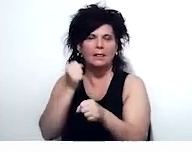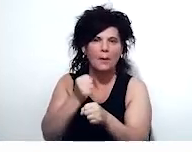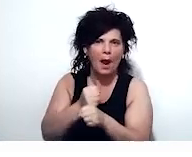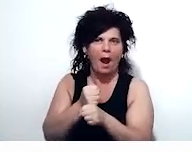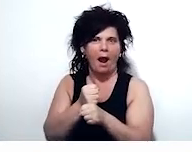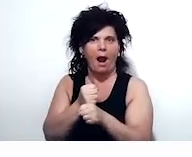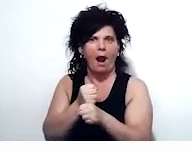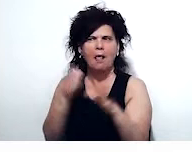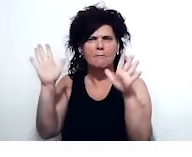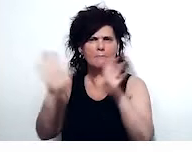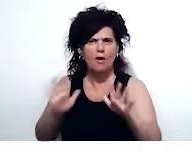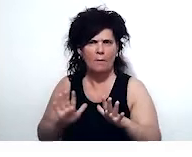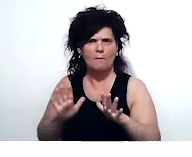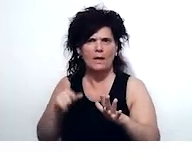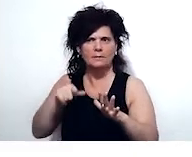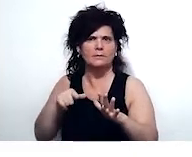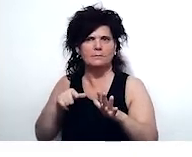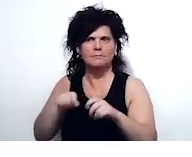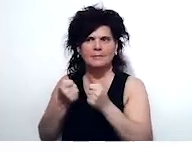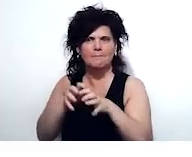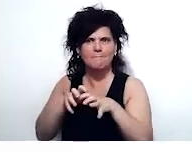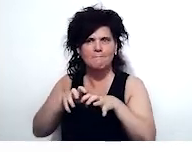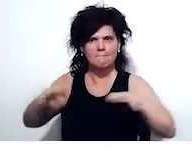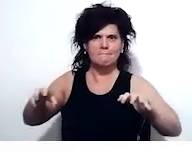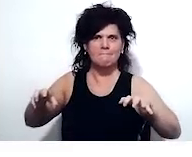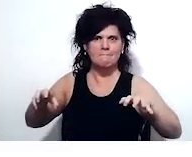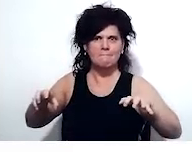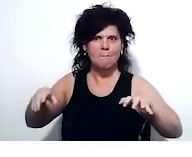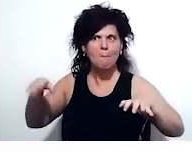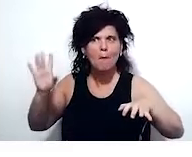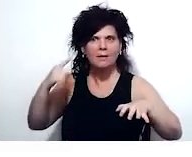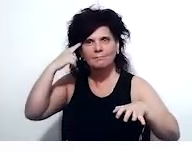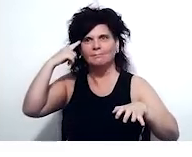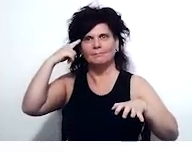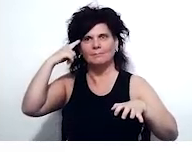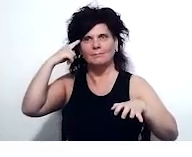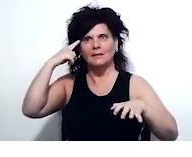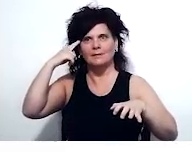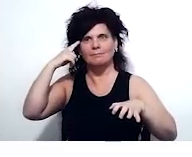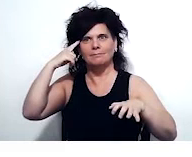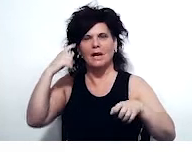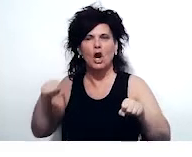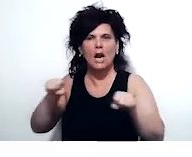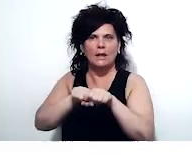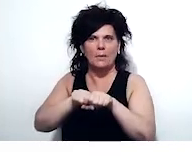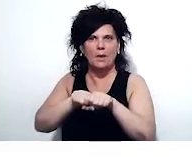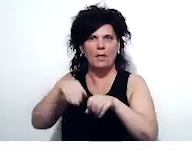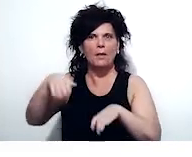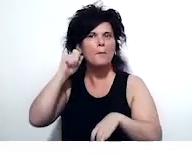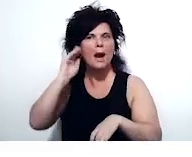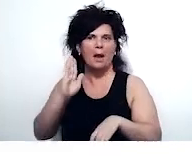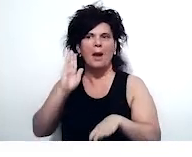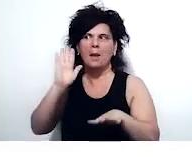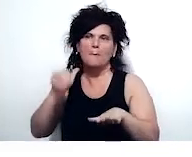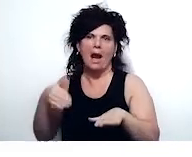para formarse. Esta brecha es mucho mayor si se considera que la conectividad de banda ancha es, como vimos,